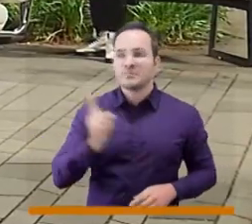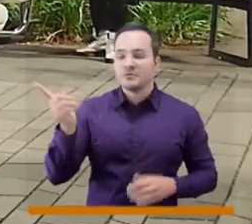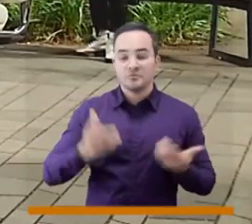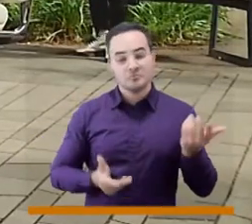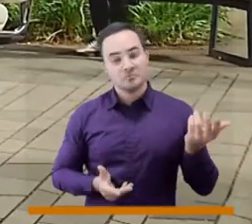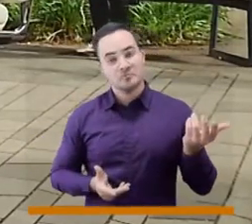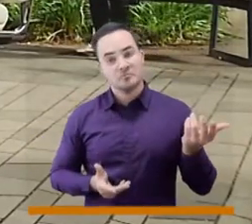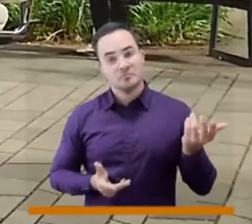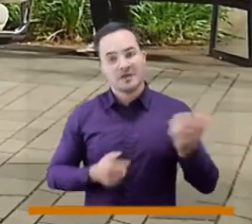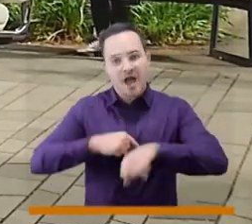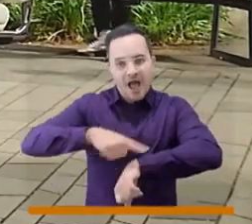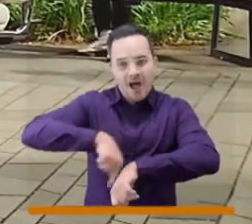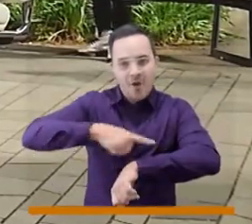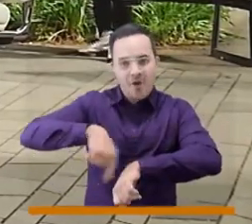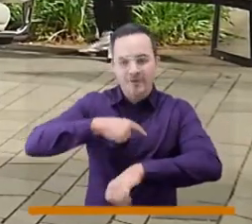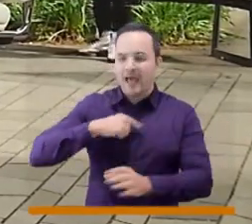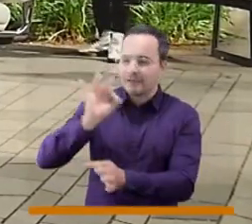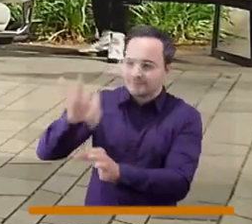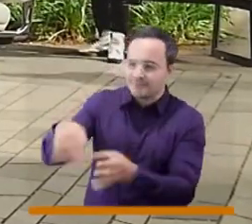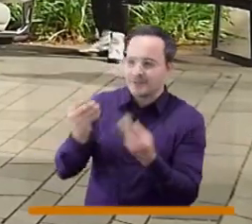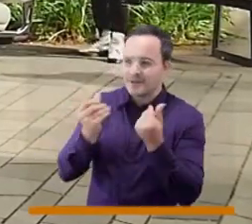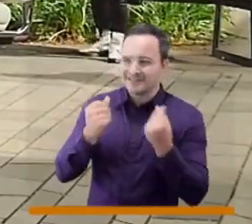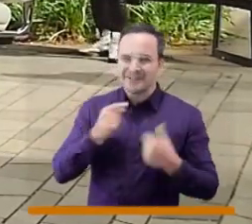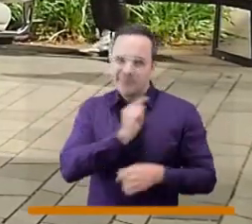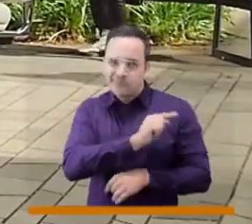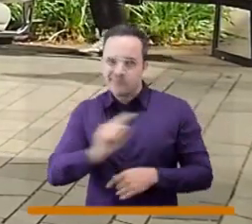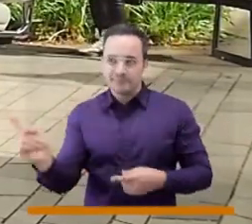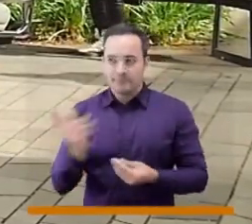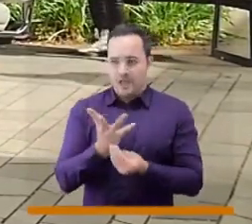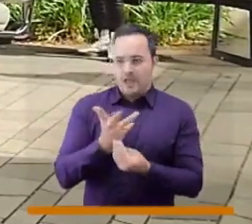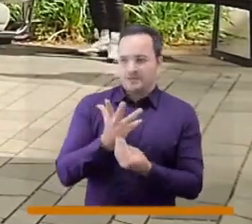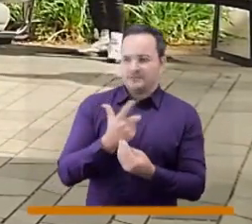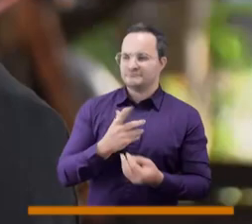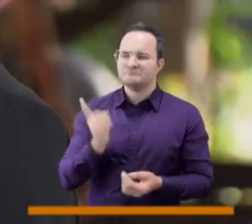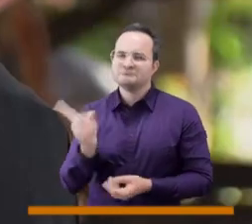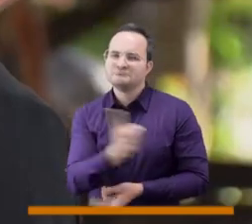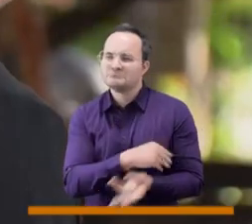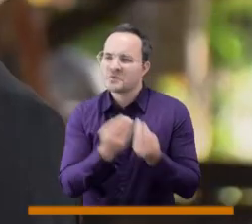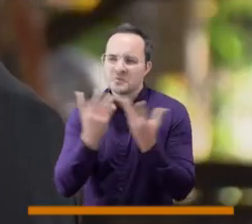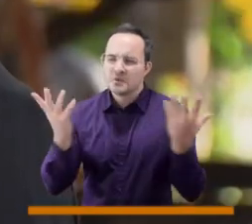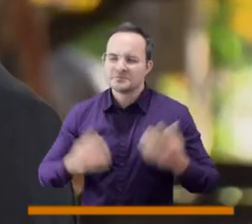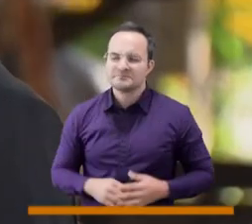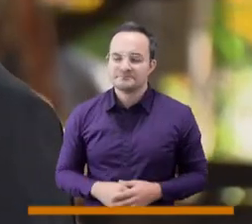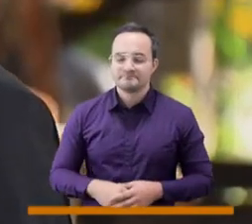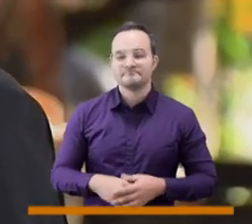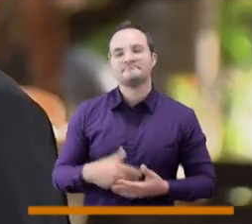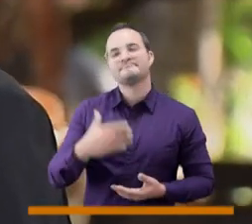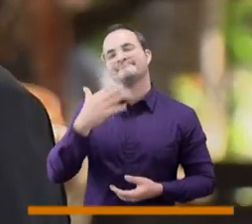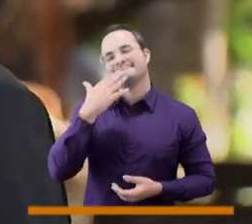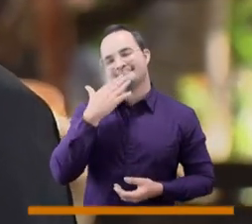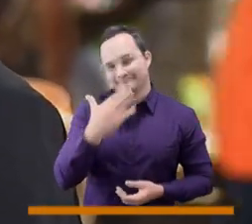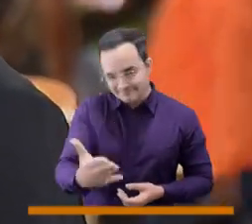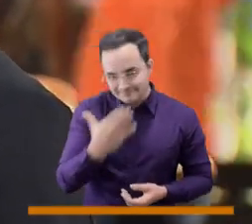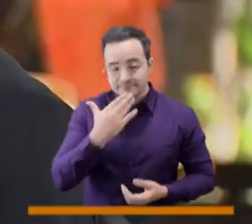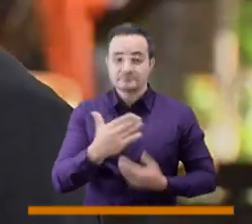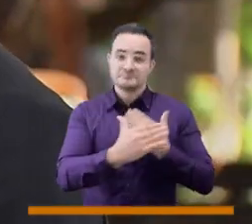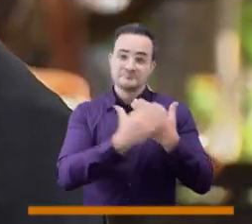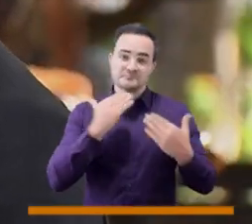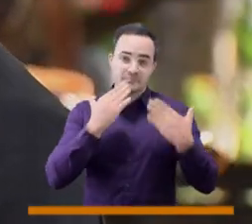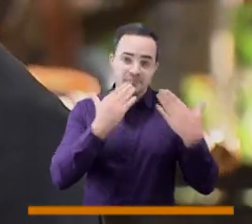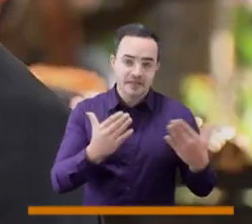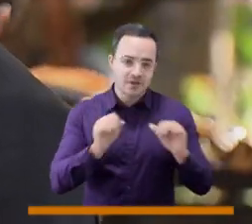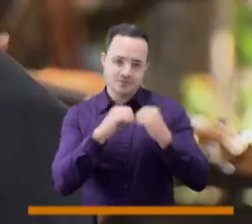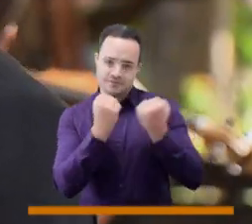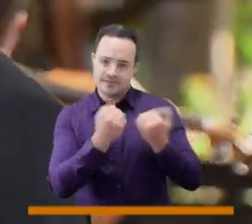otras manifestaciones que se están dando en plena calle, como las que también nos acompañan hoy en este espacio. Bienvenido. Muchísimas gracias por la